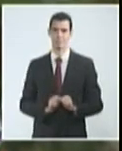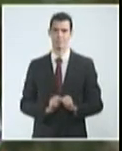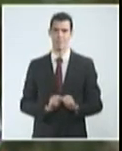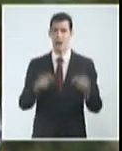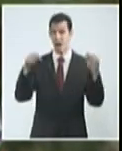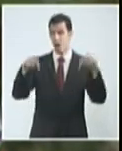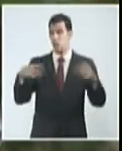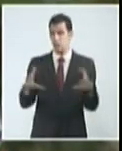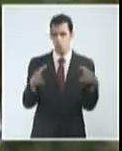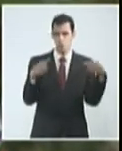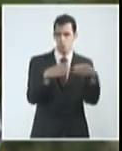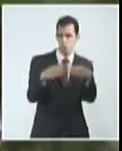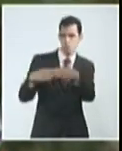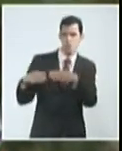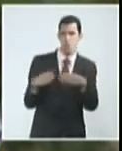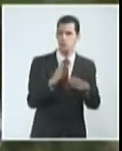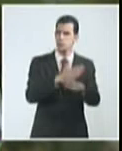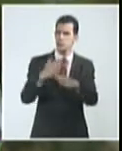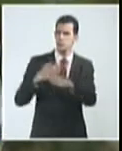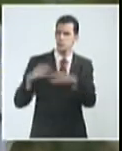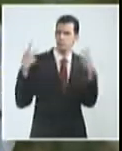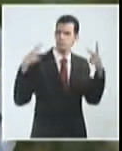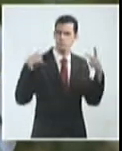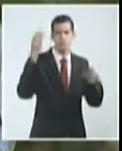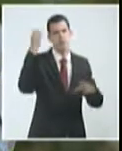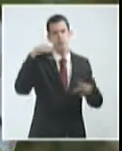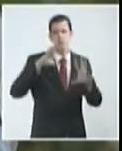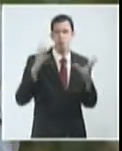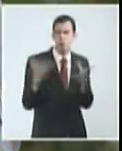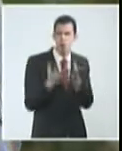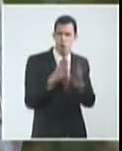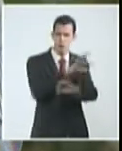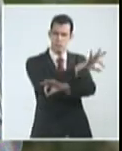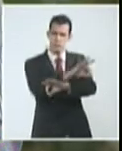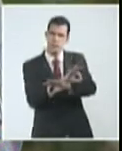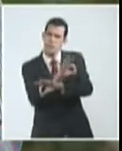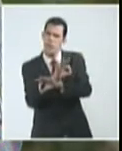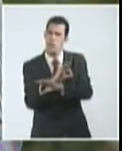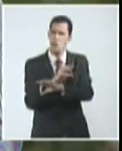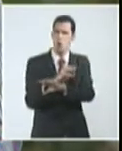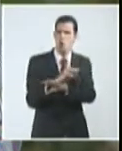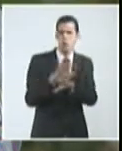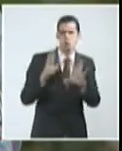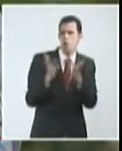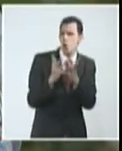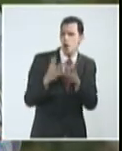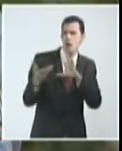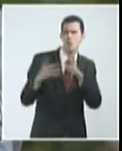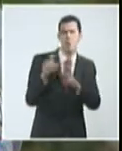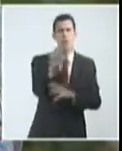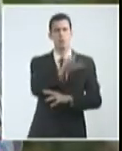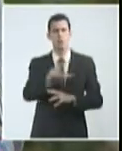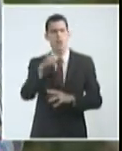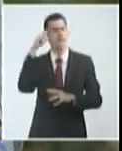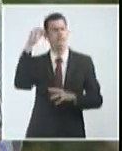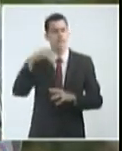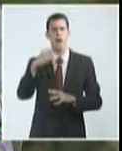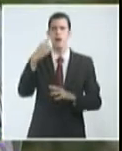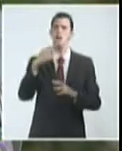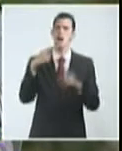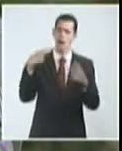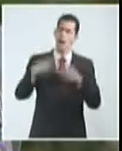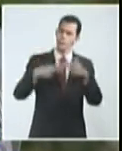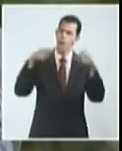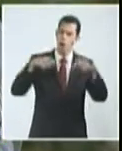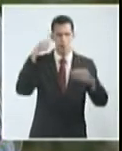expertos que están trabajando estos temas. Primero, tenemos que descentralizar un grupo de competencias hacia los municipios, para que los municipios